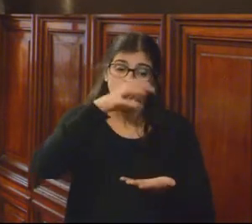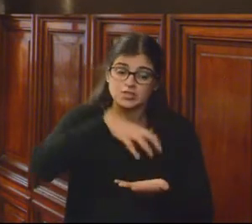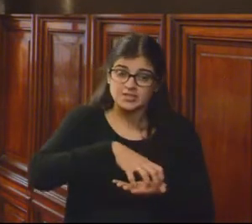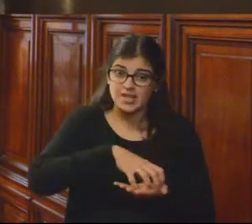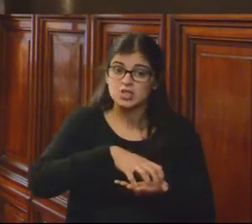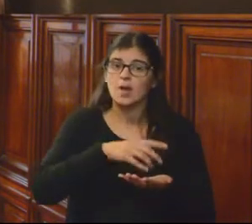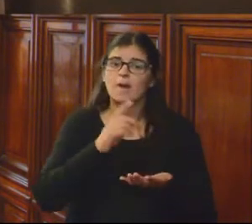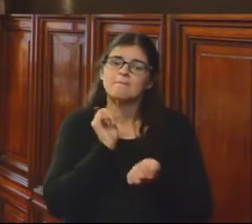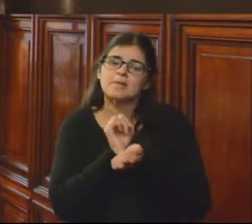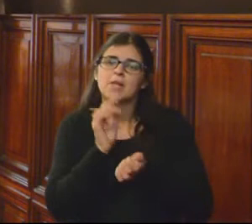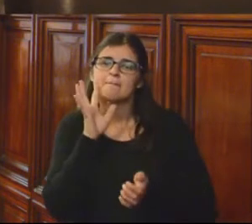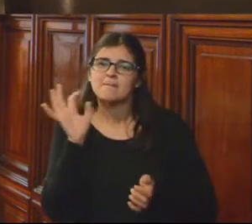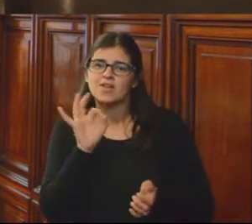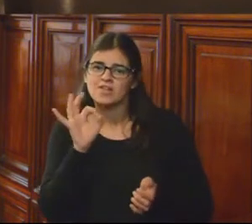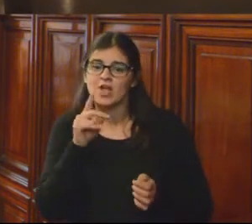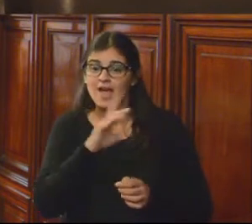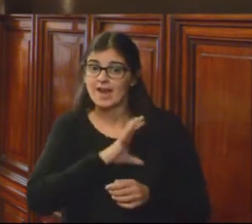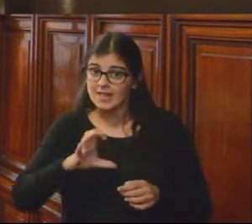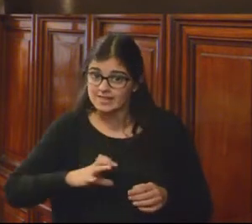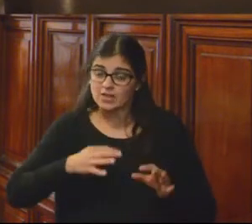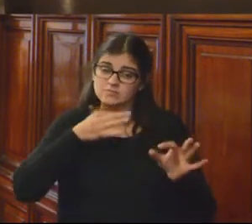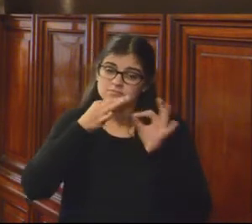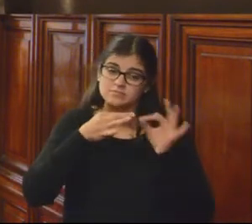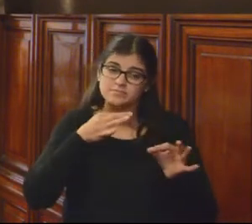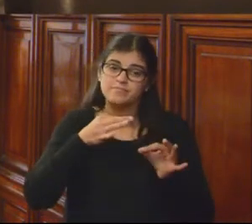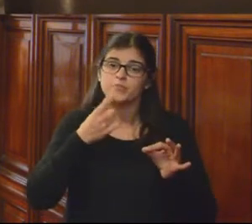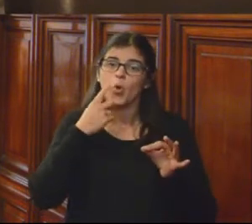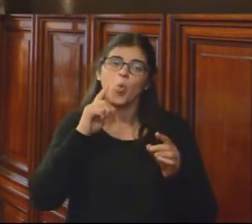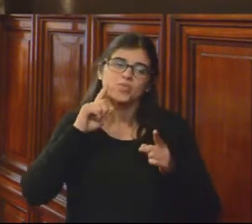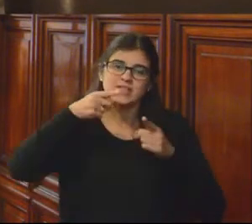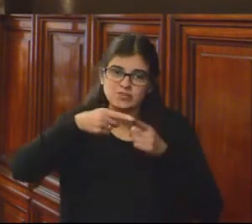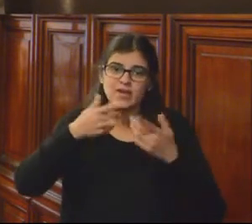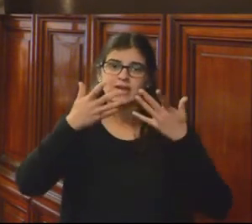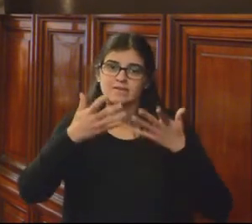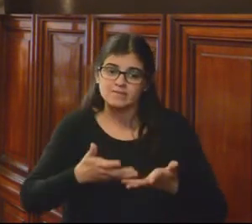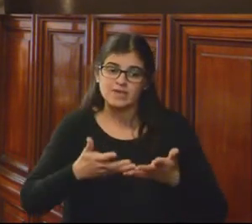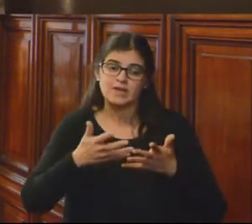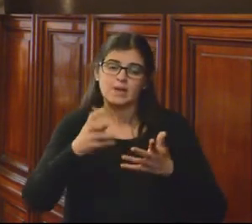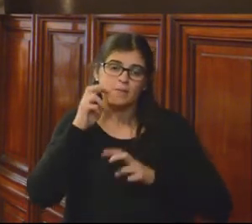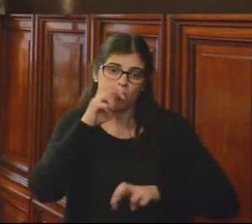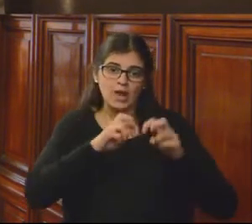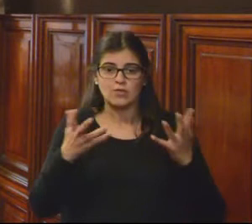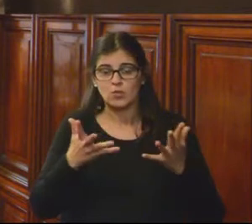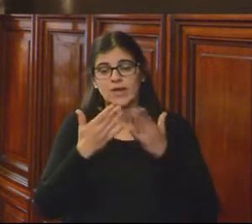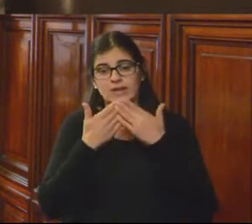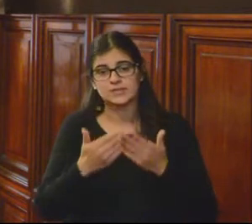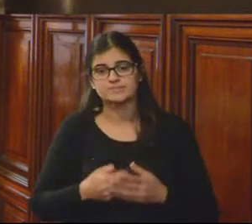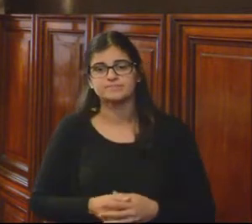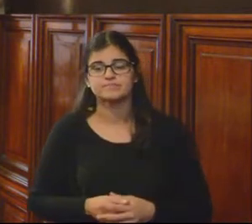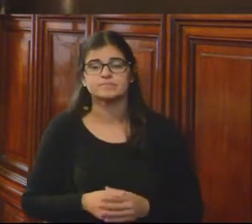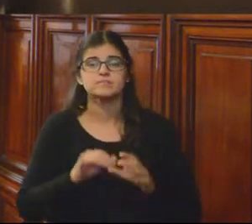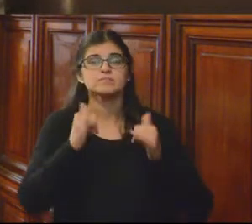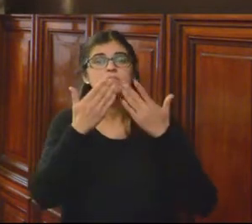detención preventiva, en los cuales el Estado ratifica que es un desafío que estamos abordando en la actualidad. Gracias.